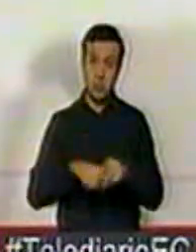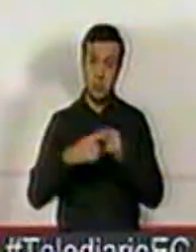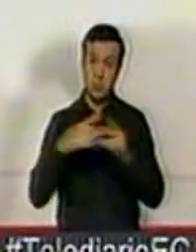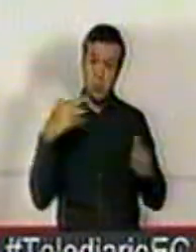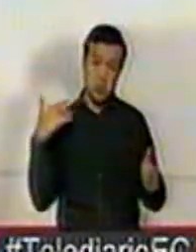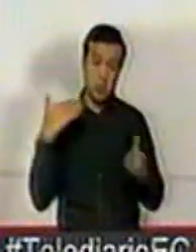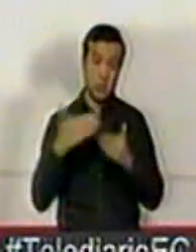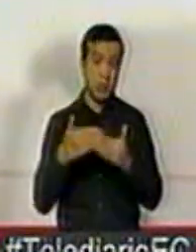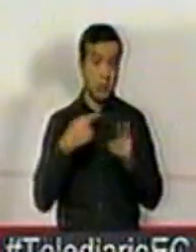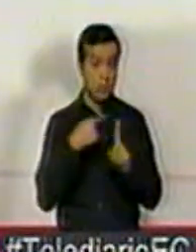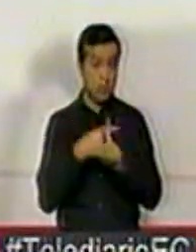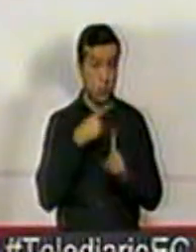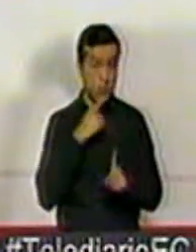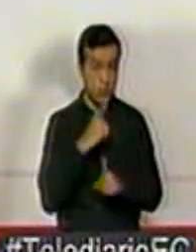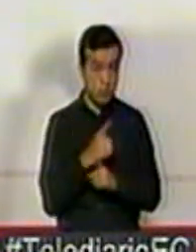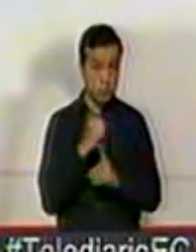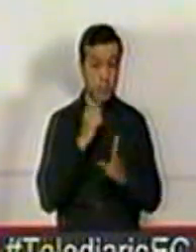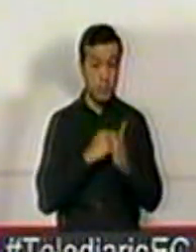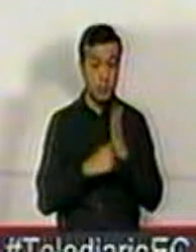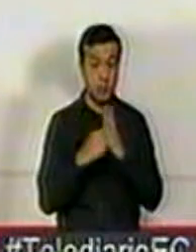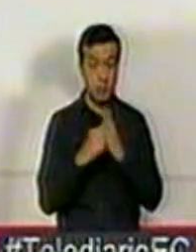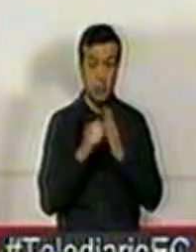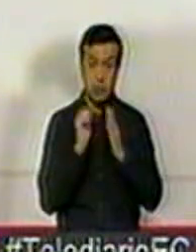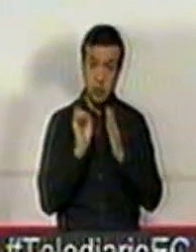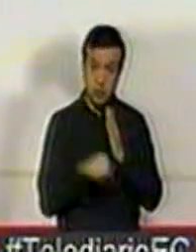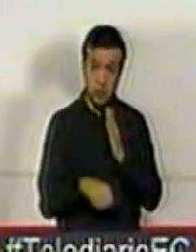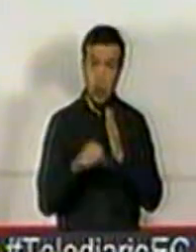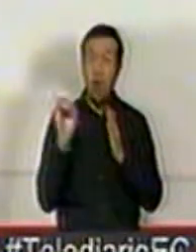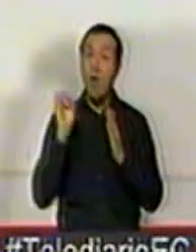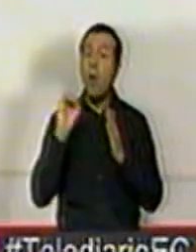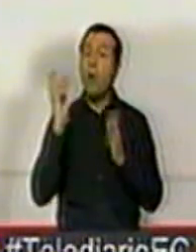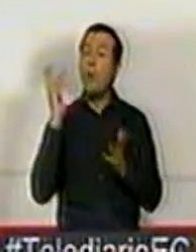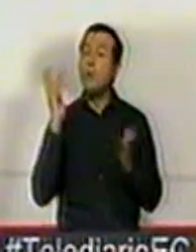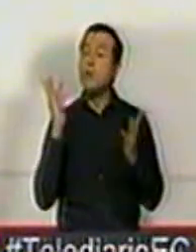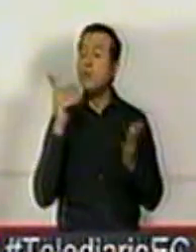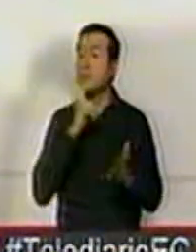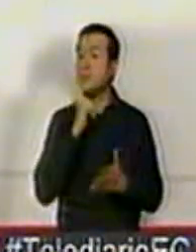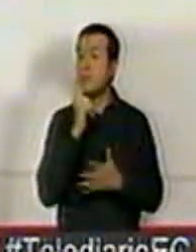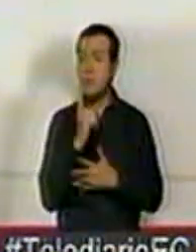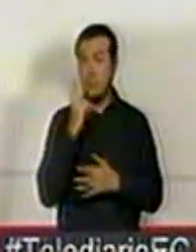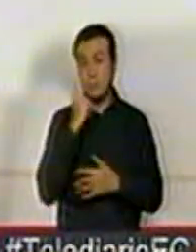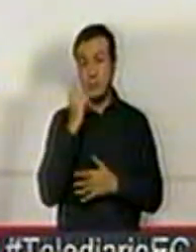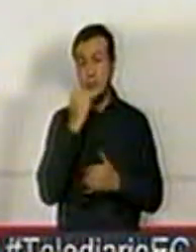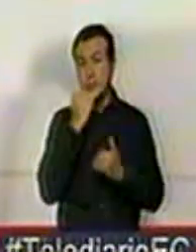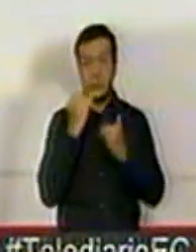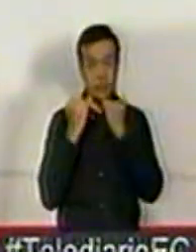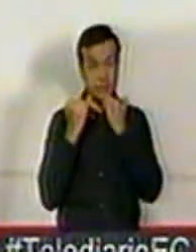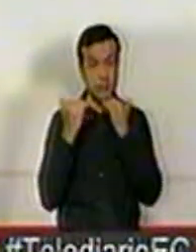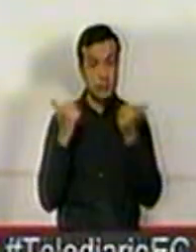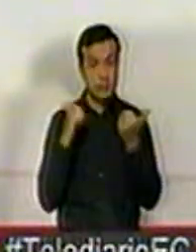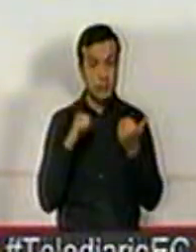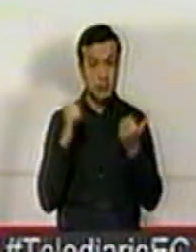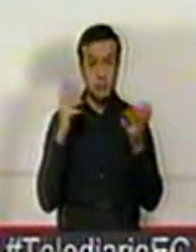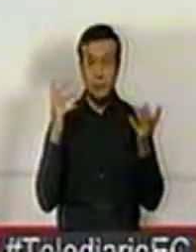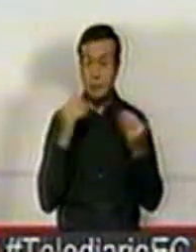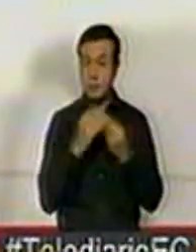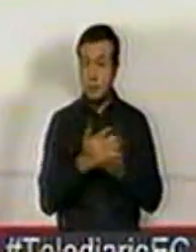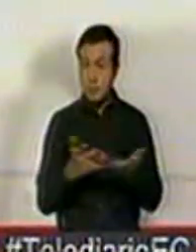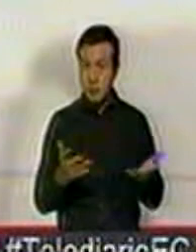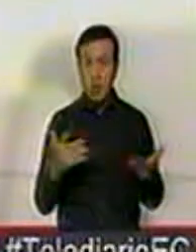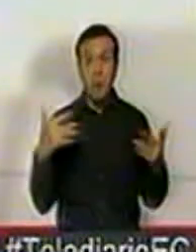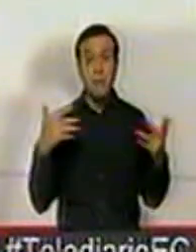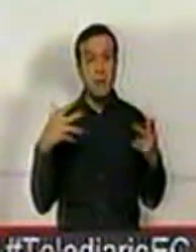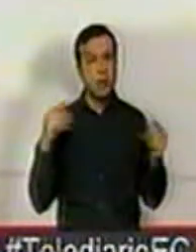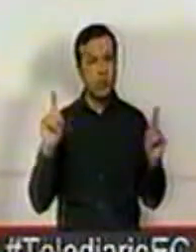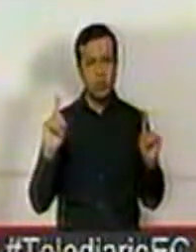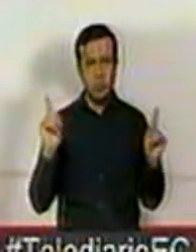bien el ministerio o si es que en realidad hay cosas por corregir. De esto no debemos